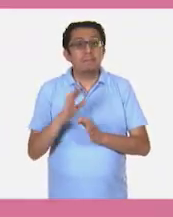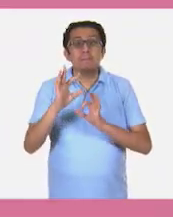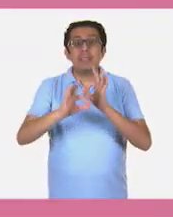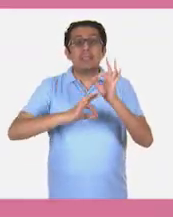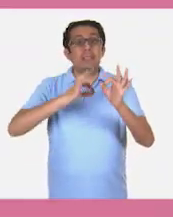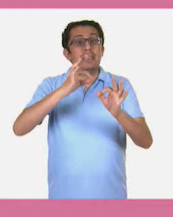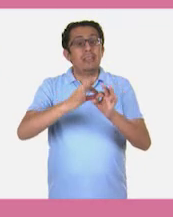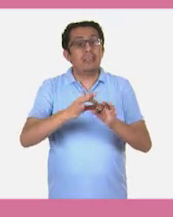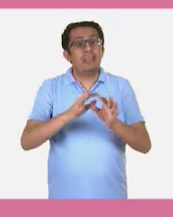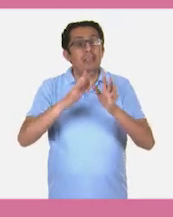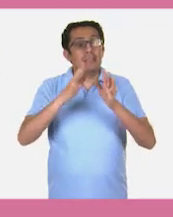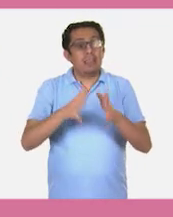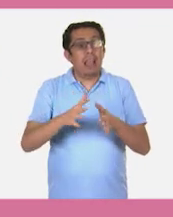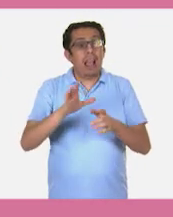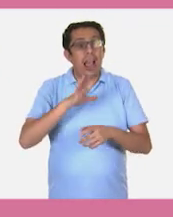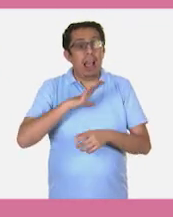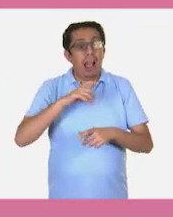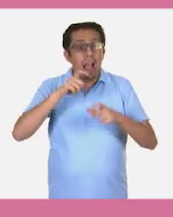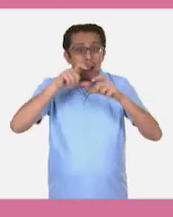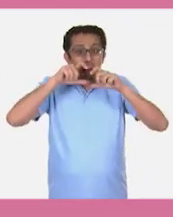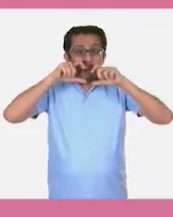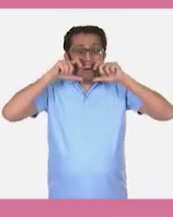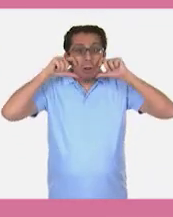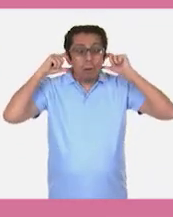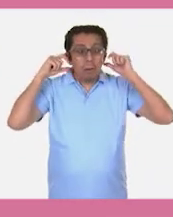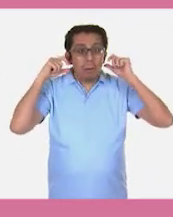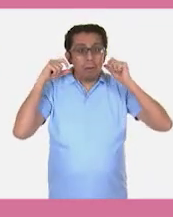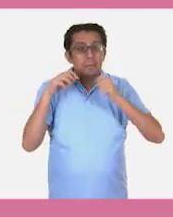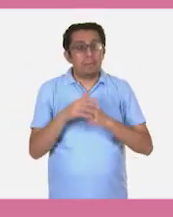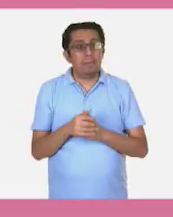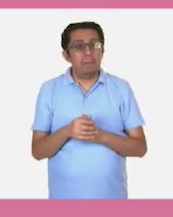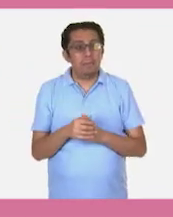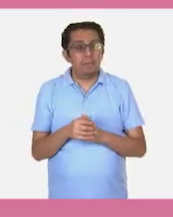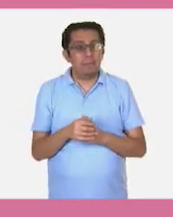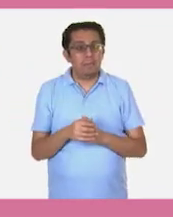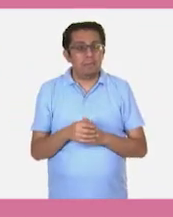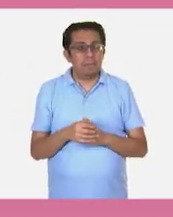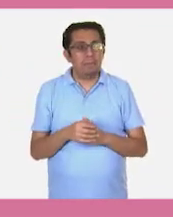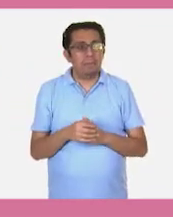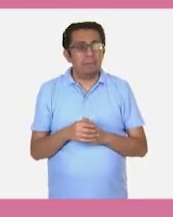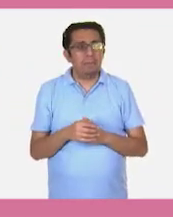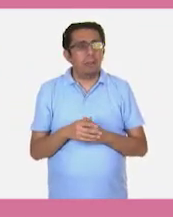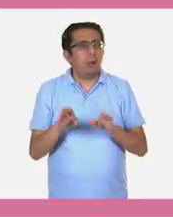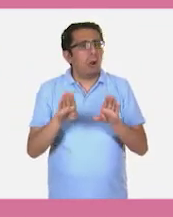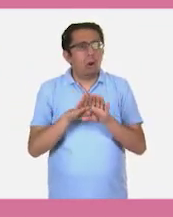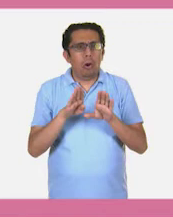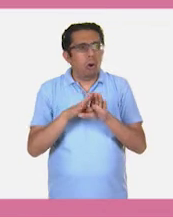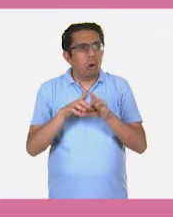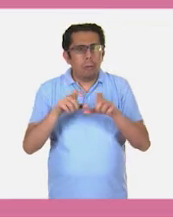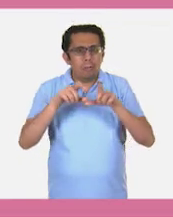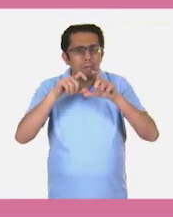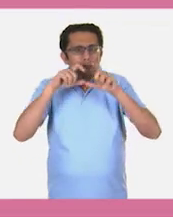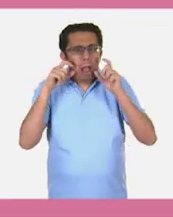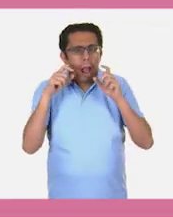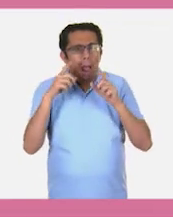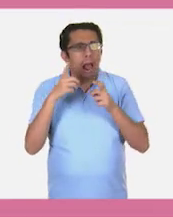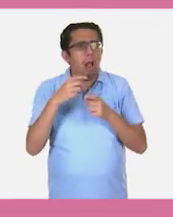¡Listo! Ya tienes un cubrebocas con dos pares de cuerdas. Para colocártelo,